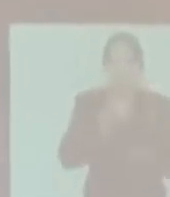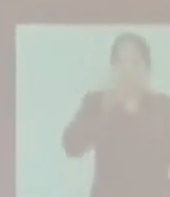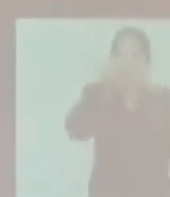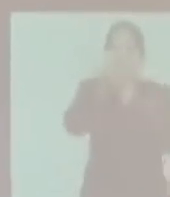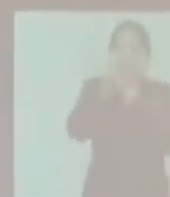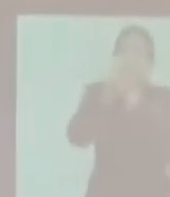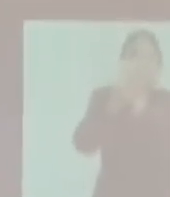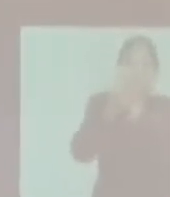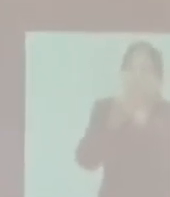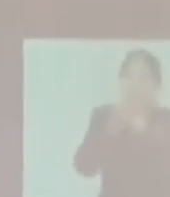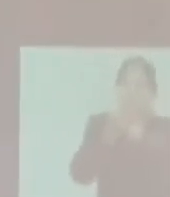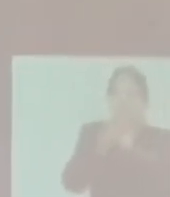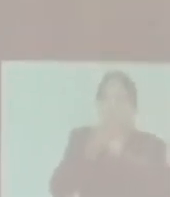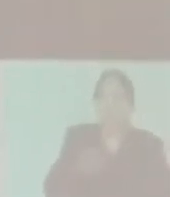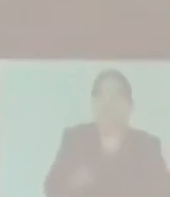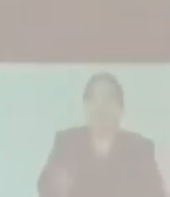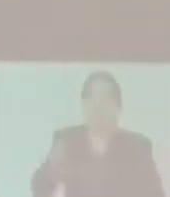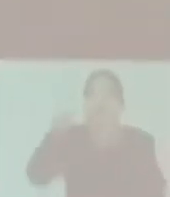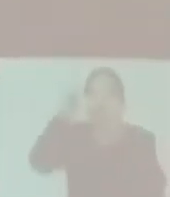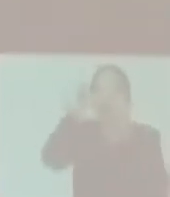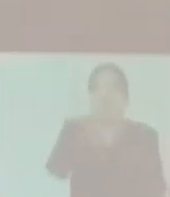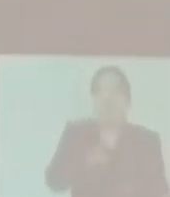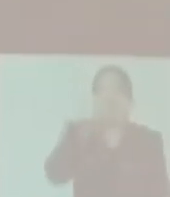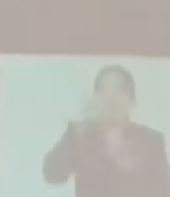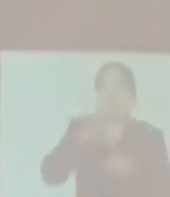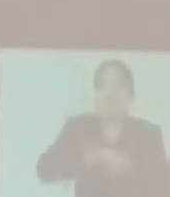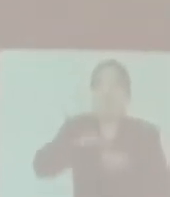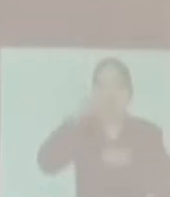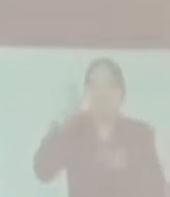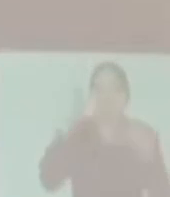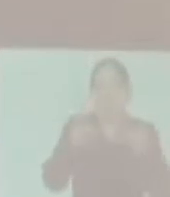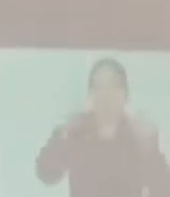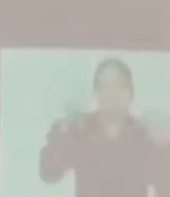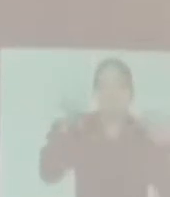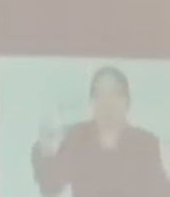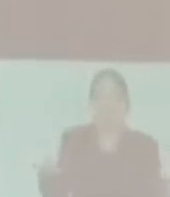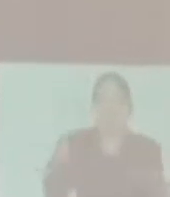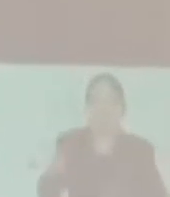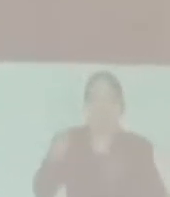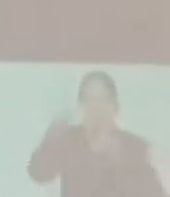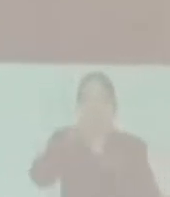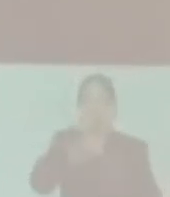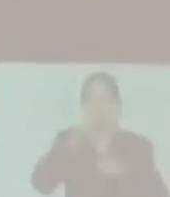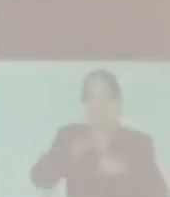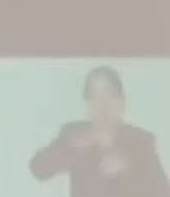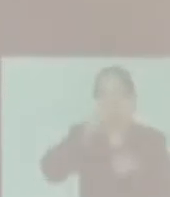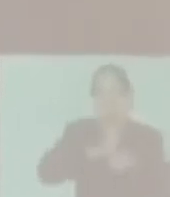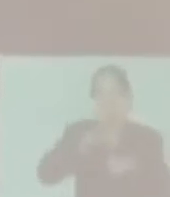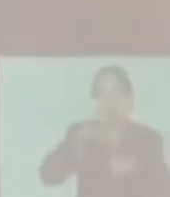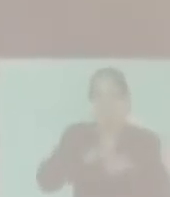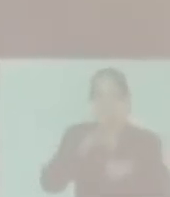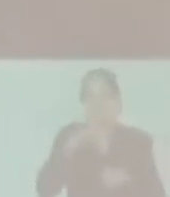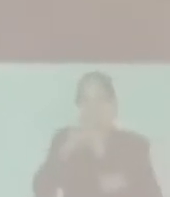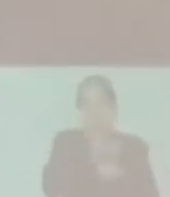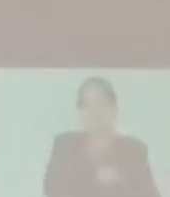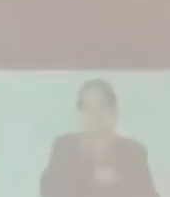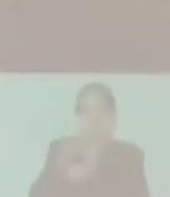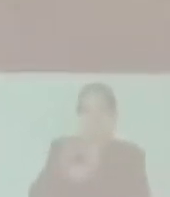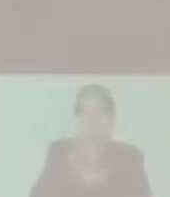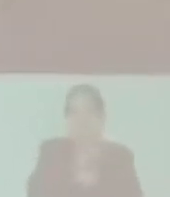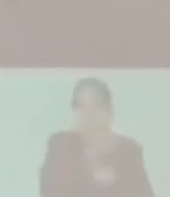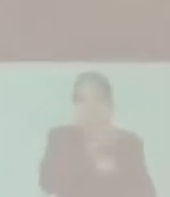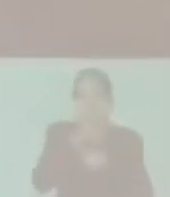que está recibiendo una inversión histórica para su modernización, ampliación y mantenimiento. Tan solo este